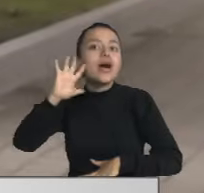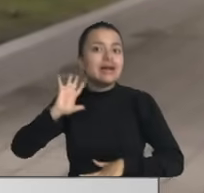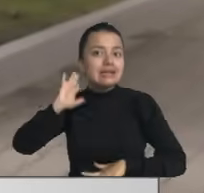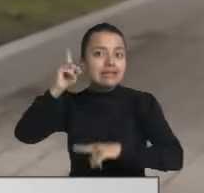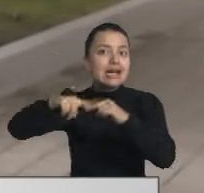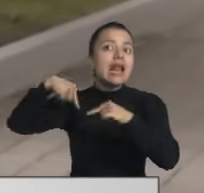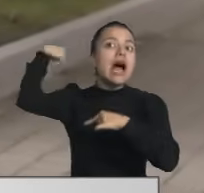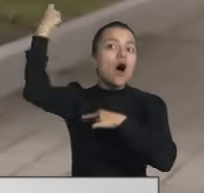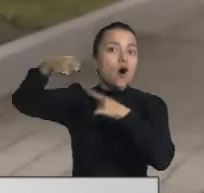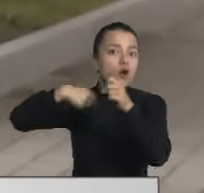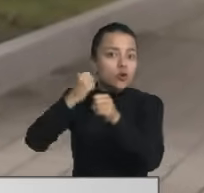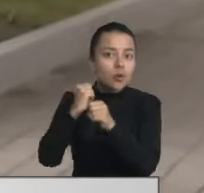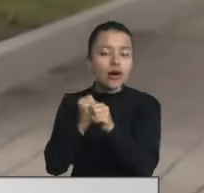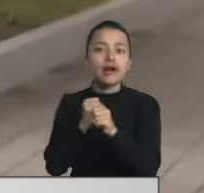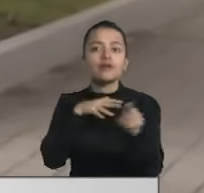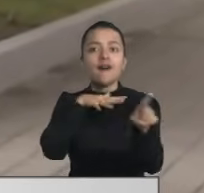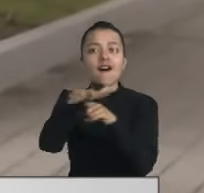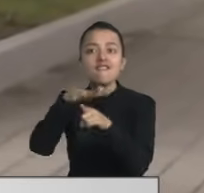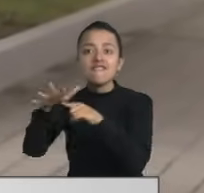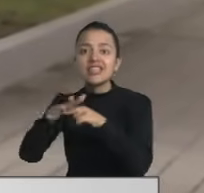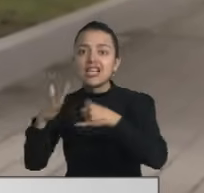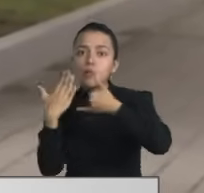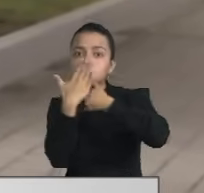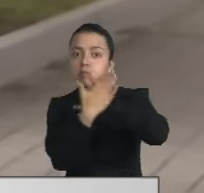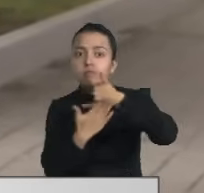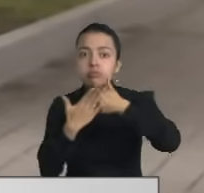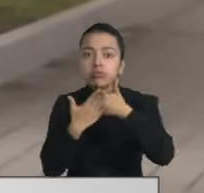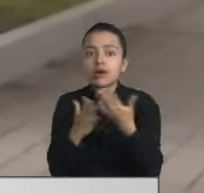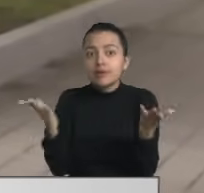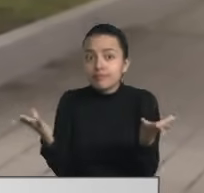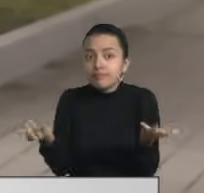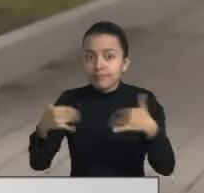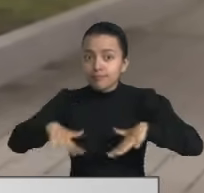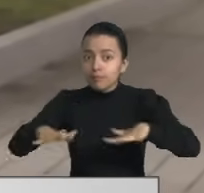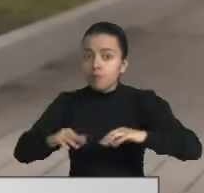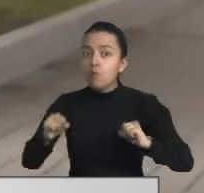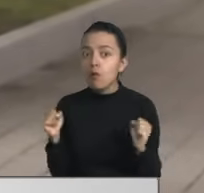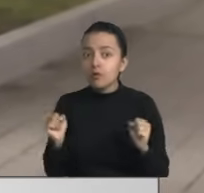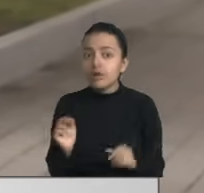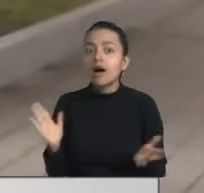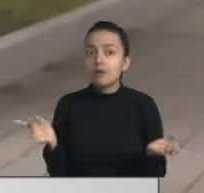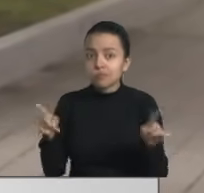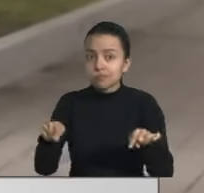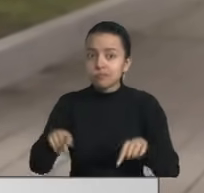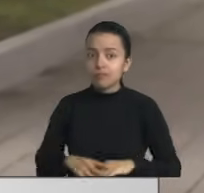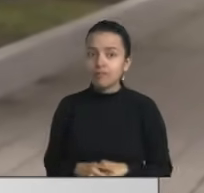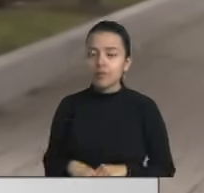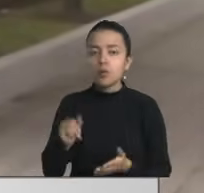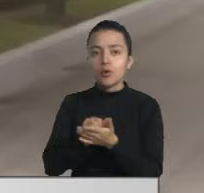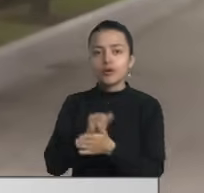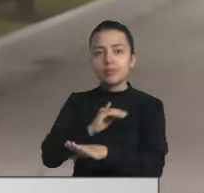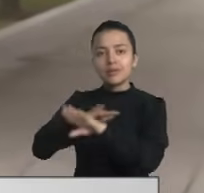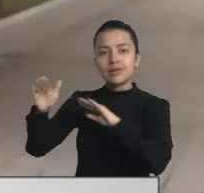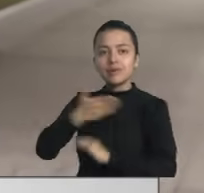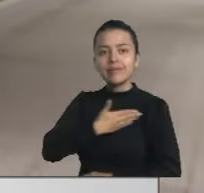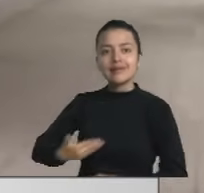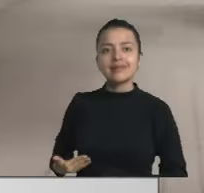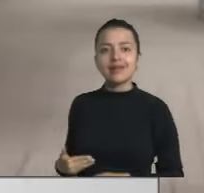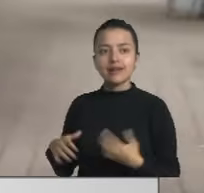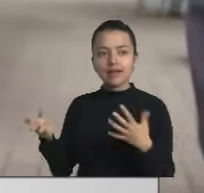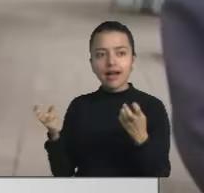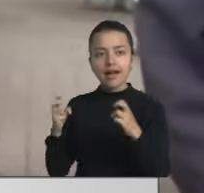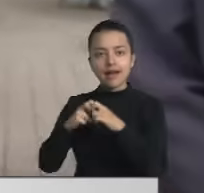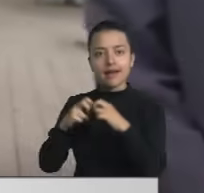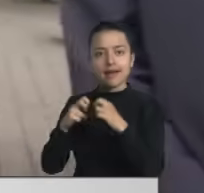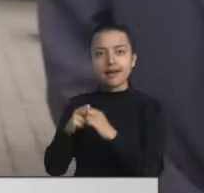ciertos territorios de la nación y Bogotá no estaría exenta a esa situación. Precisamente para ampliar esa información me acompaña el presidente del Grupo de Energía de Bogotá, Juan Ricardo